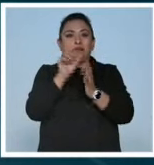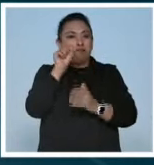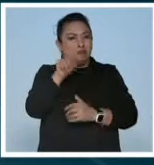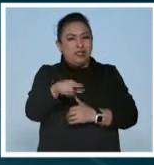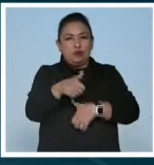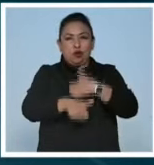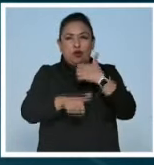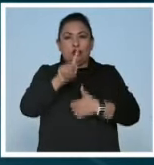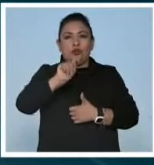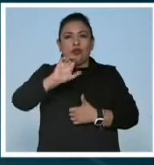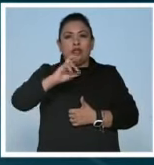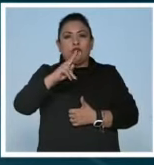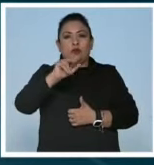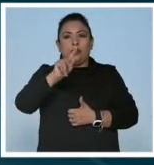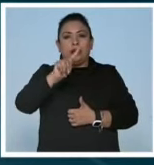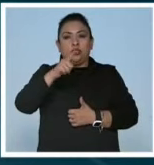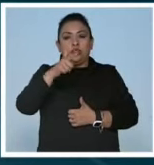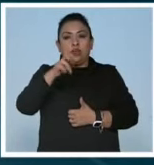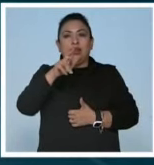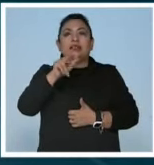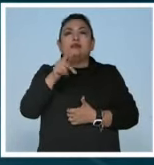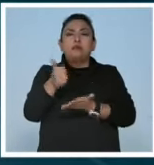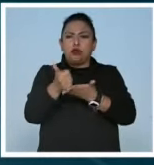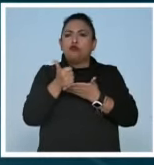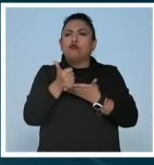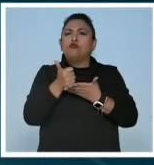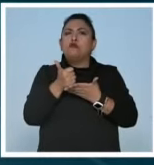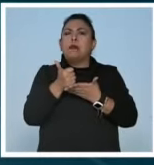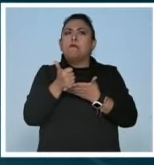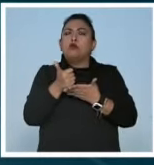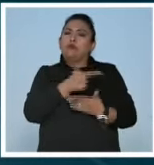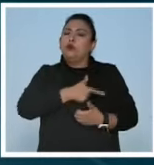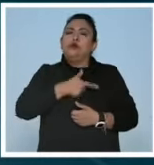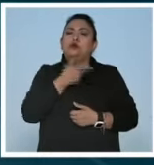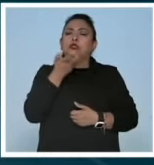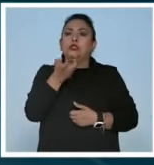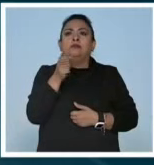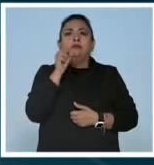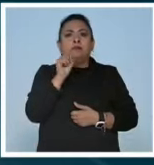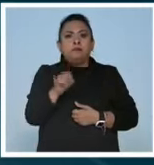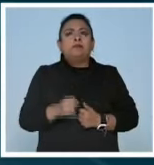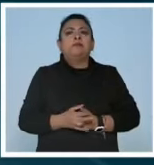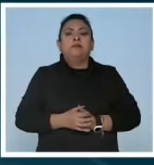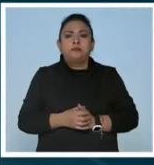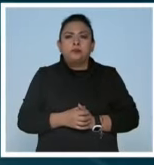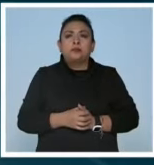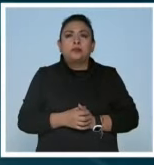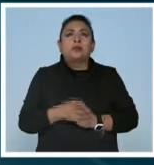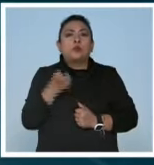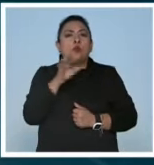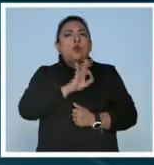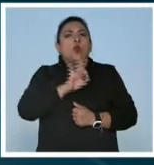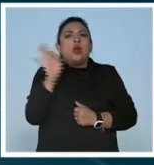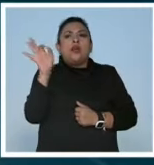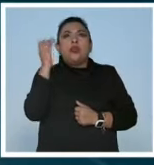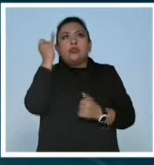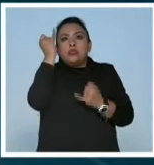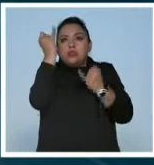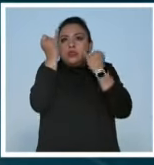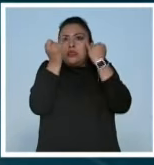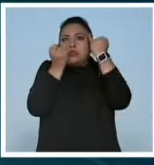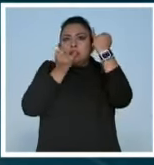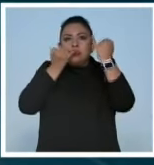Girls, porque me gusta que el apoyo que nos brindan y que es algo donde tú puedes explotar tu